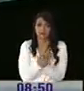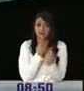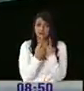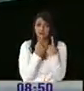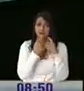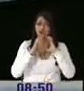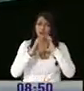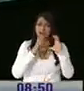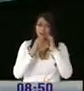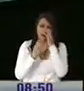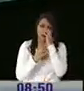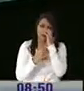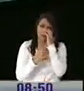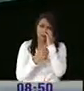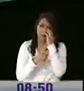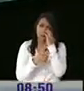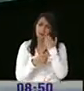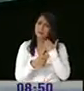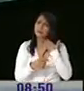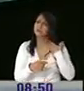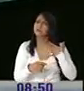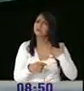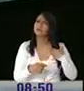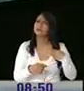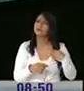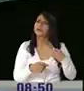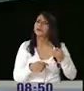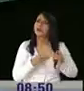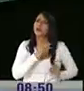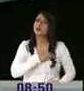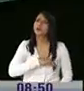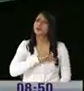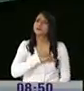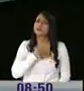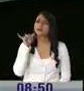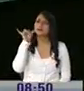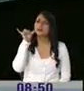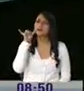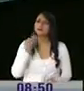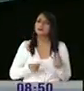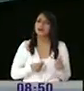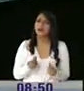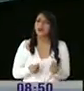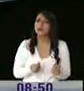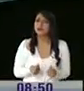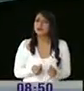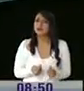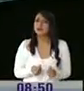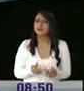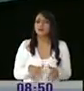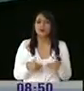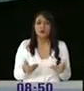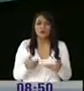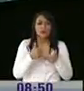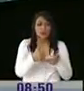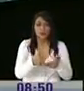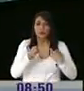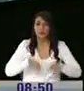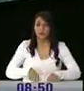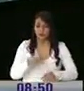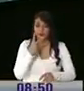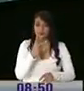poco para saber eso es del municipio de de rumiñahui Qué acciones han tomado y cómo se les puede ayudar